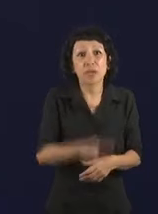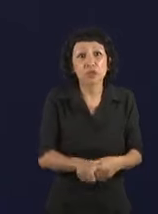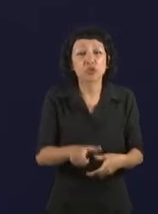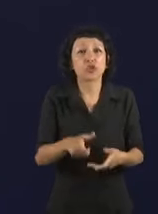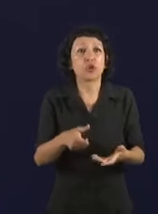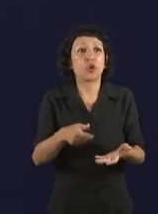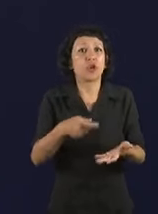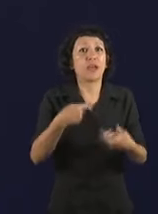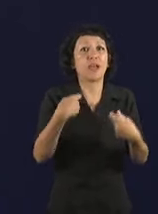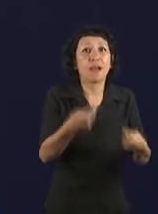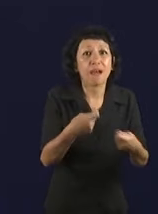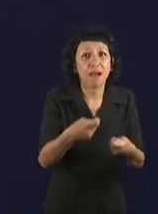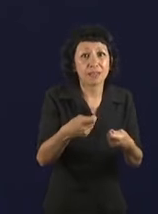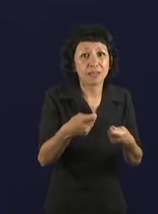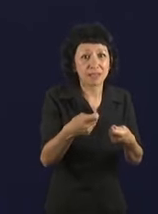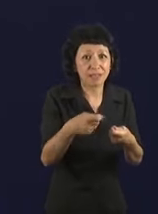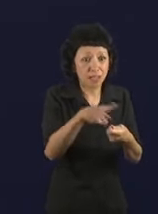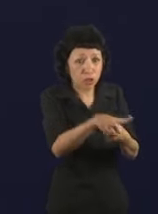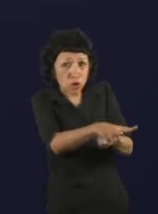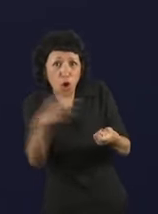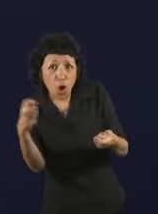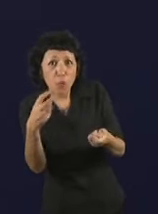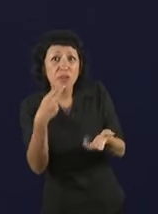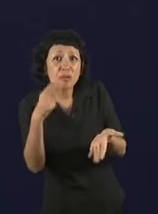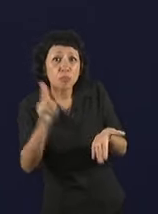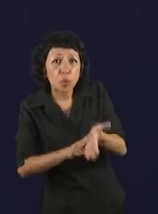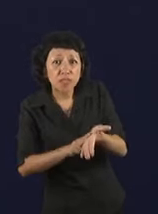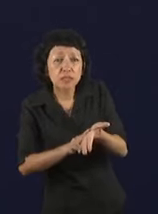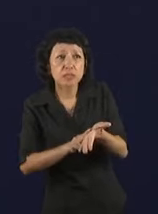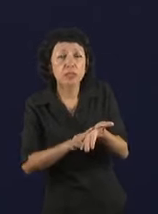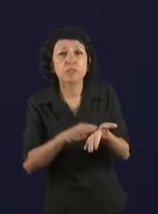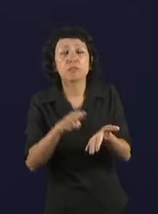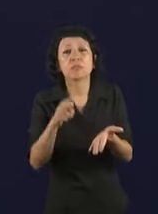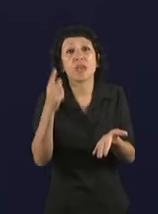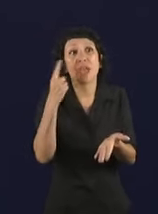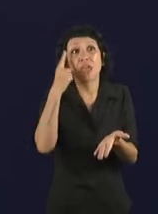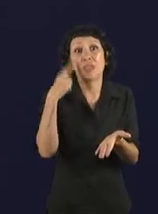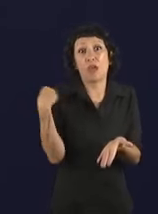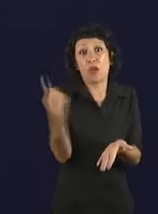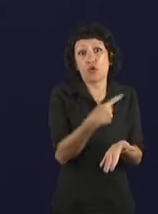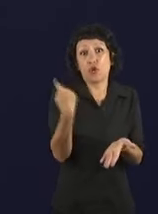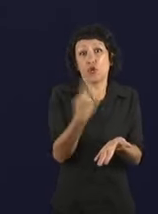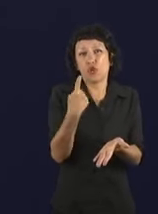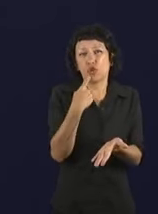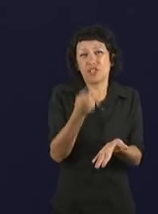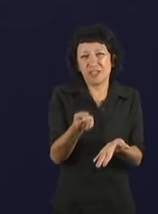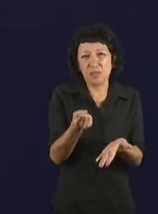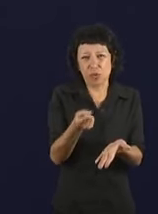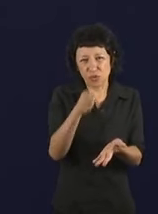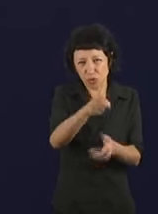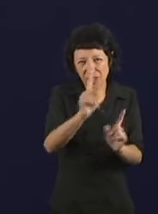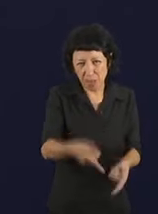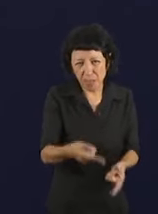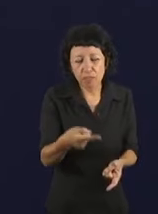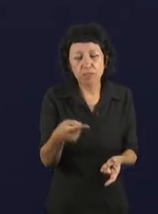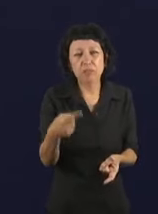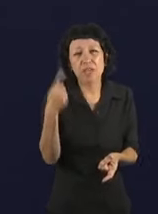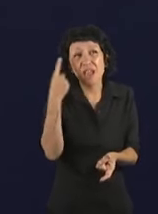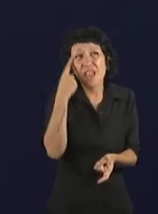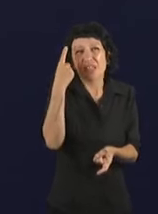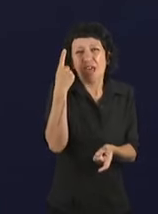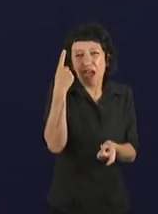compulsiva como son todos los impuestos es algo que conceptualmente como lo nombrá vos o como lo definiste vos nosotros estamos estamos